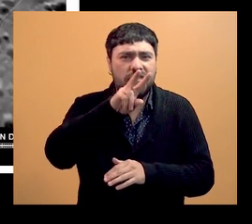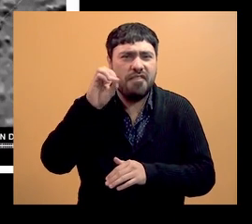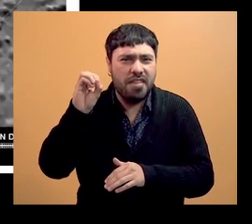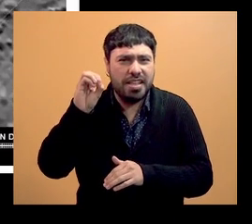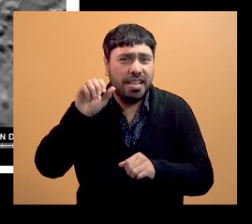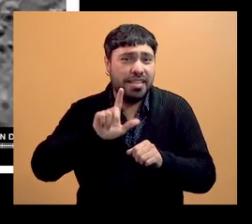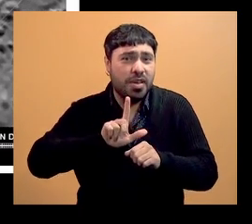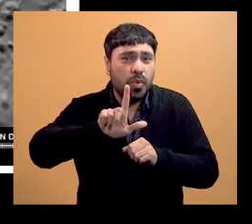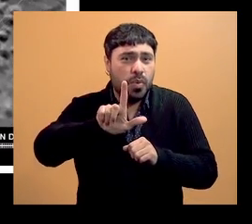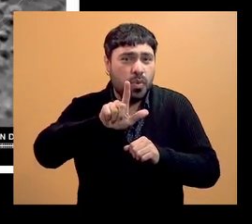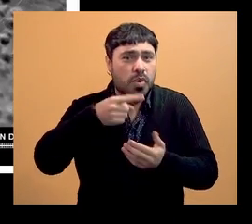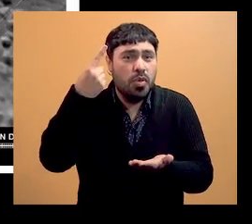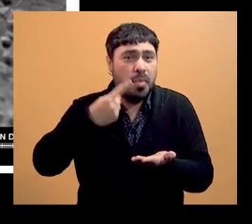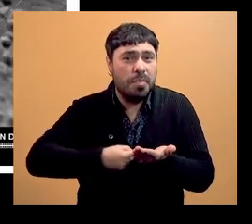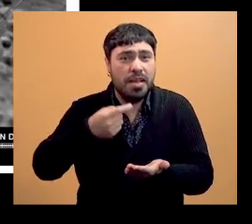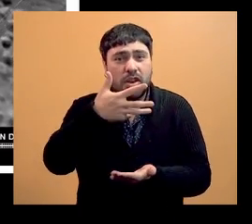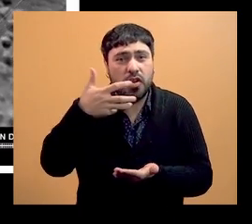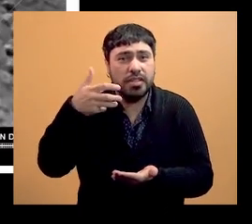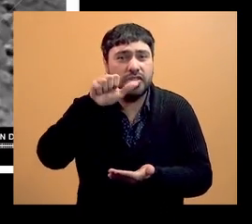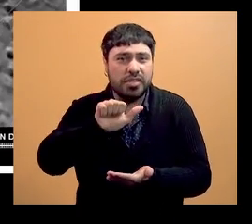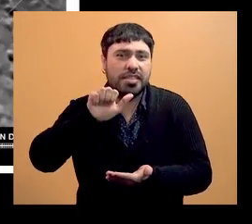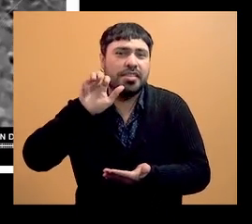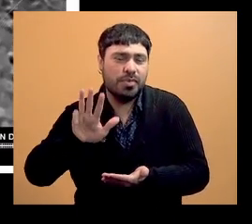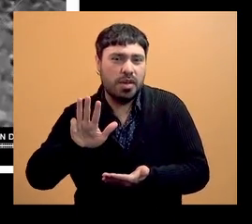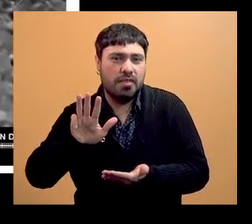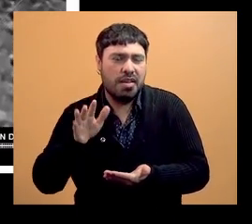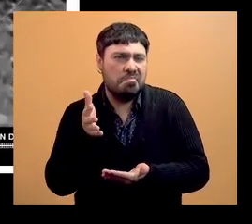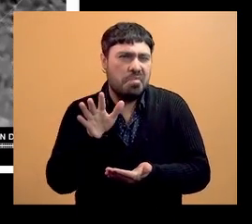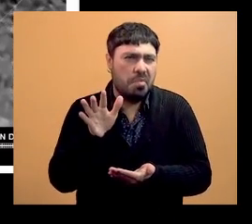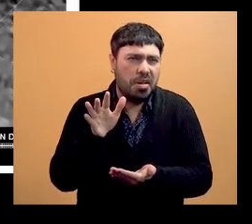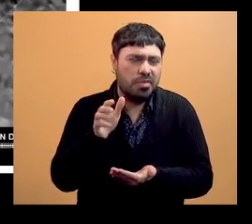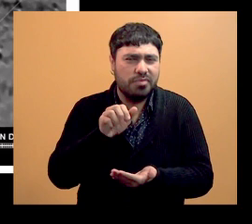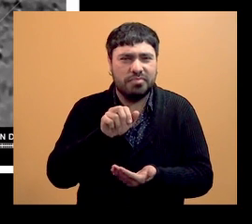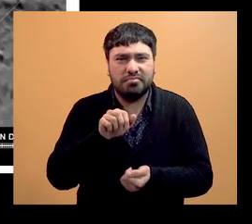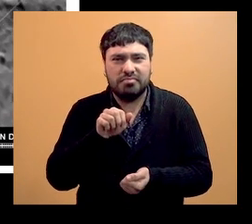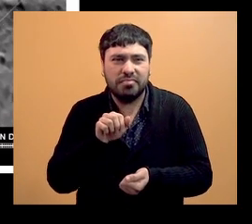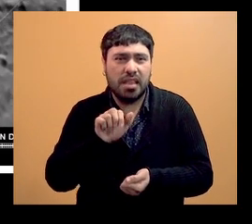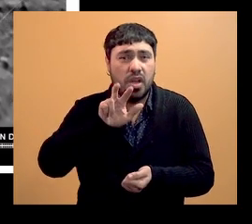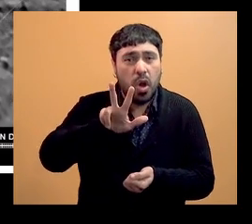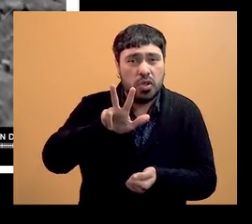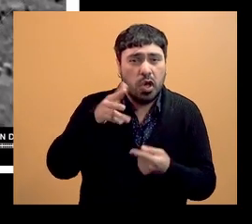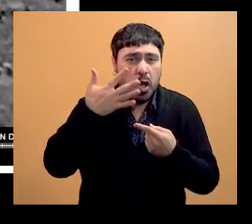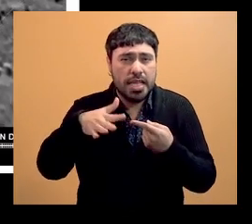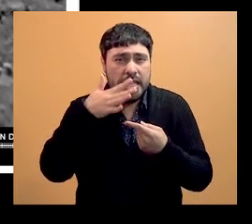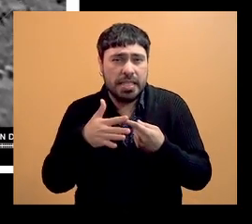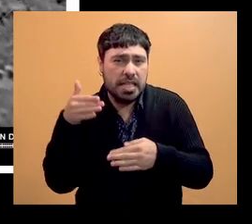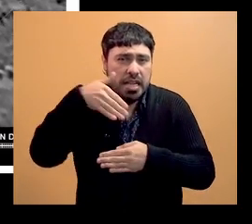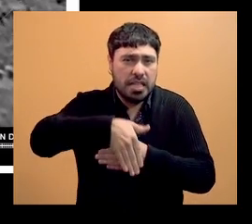en 1969, aproximadamente a las 8 y cuarto, pasado a las 8 y cuarto, tiempo universal.